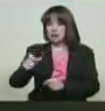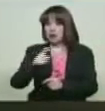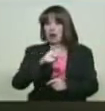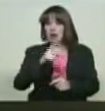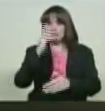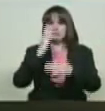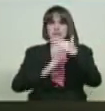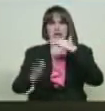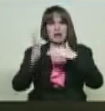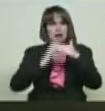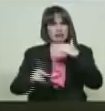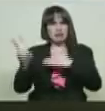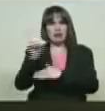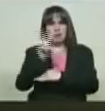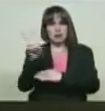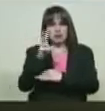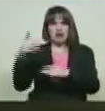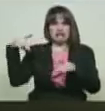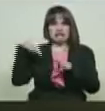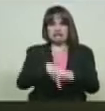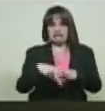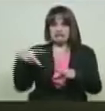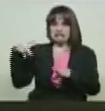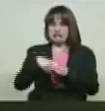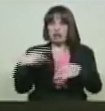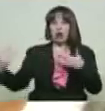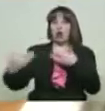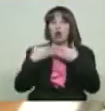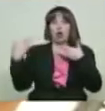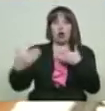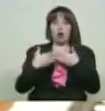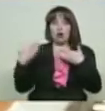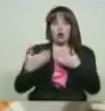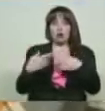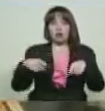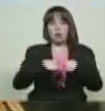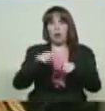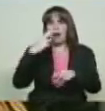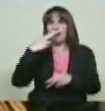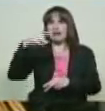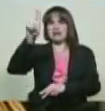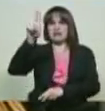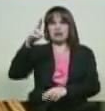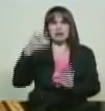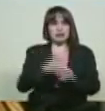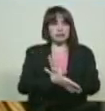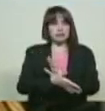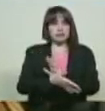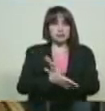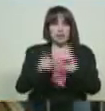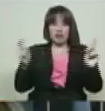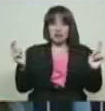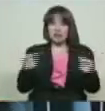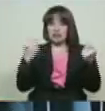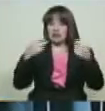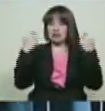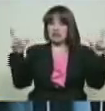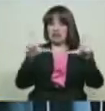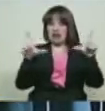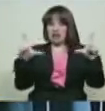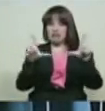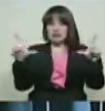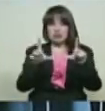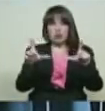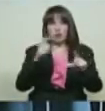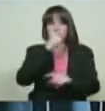al mejor estilo del fascismo de Hitler contra el pueblo judío. La inquisición mediática de la derecha